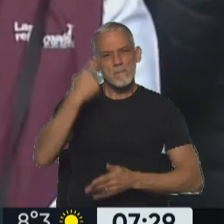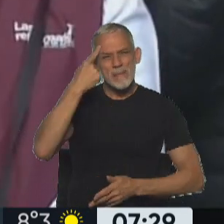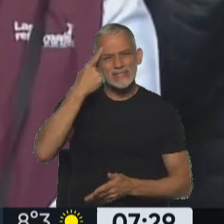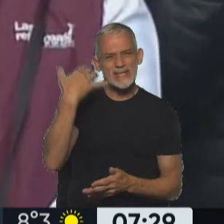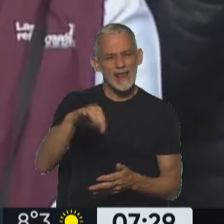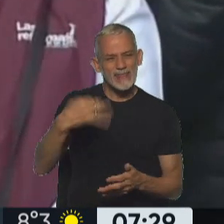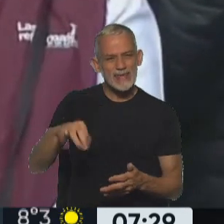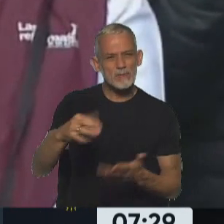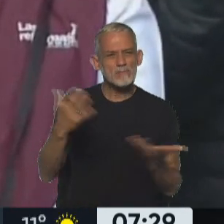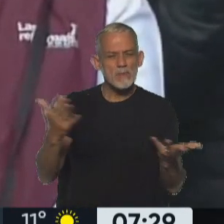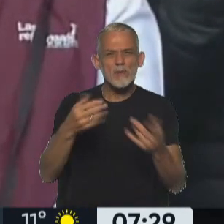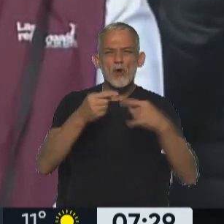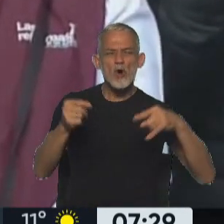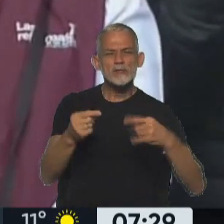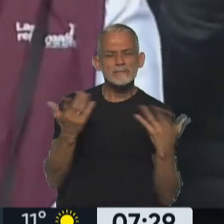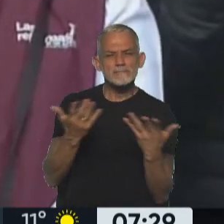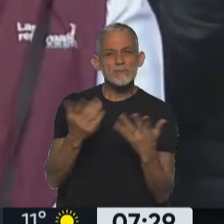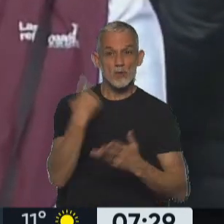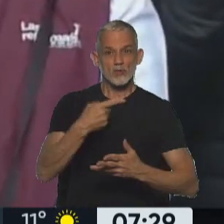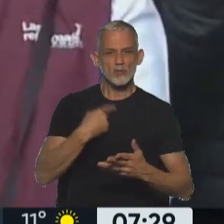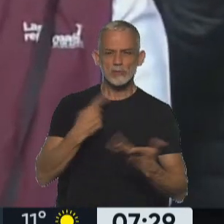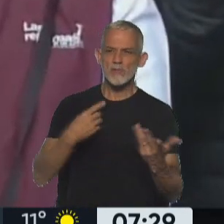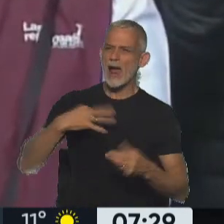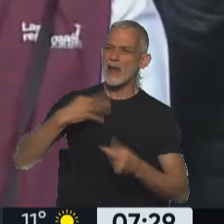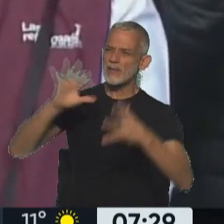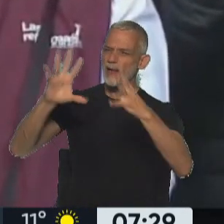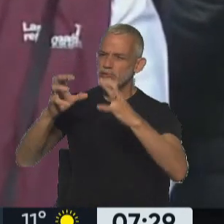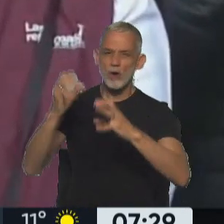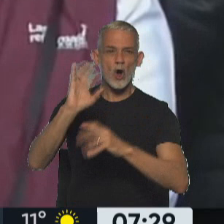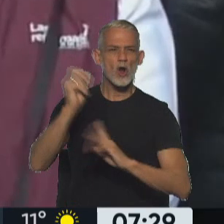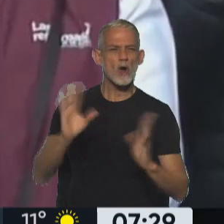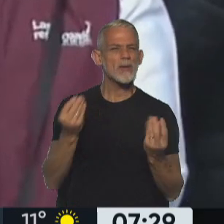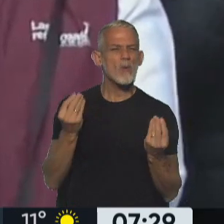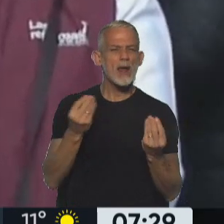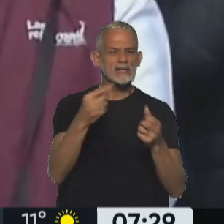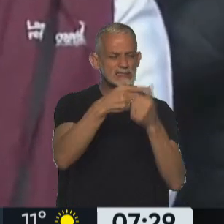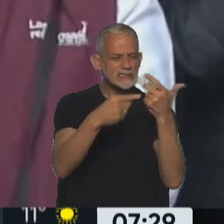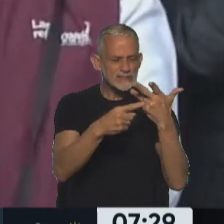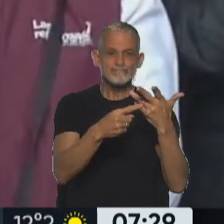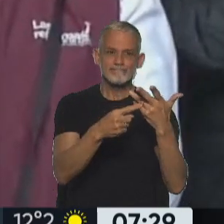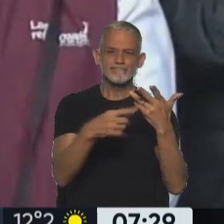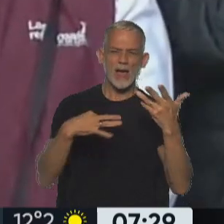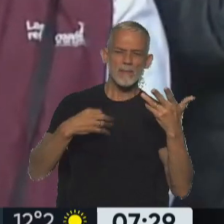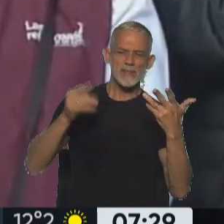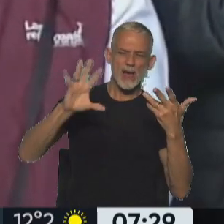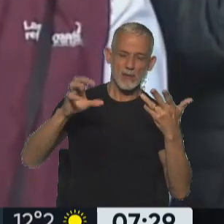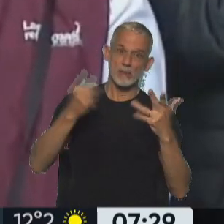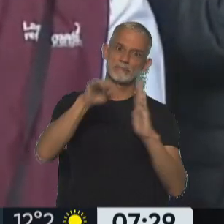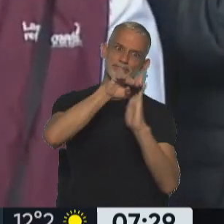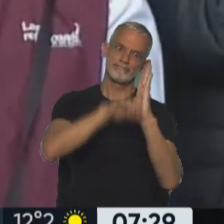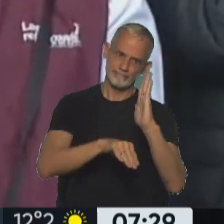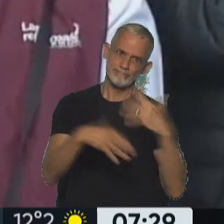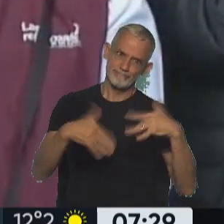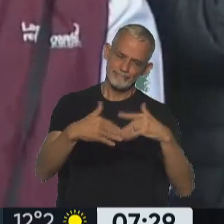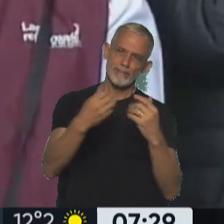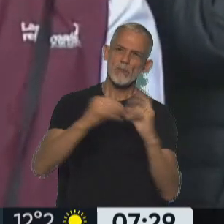preguntarnos qué cosas son las que afectan la vida humana en Colombia. Indudablemente haríamos un largo listado de